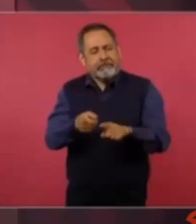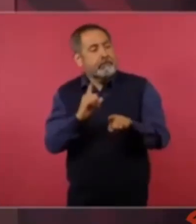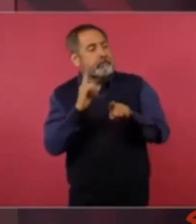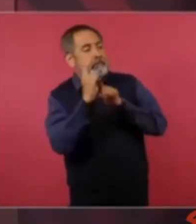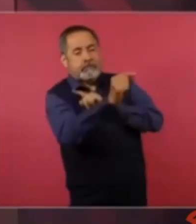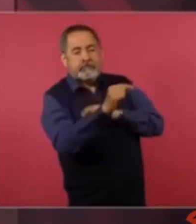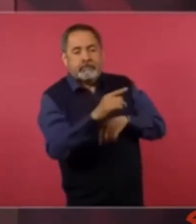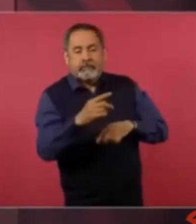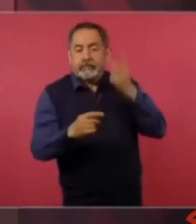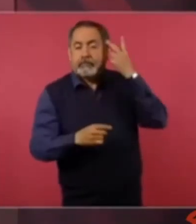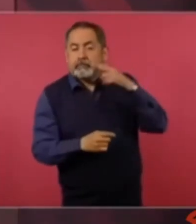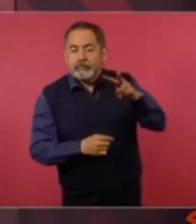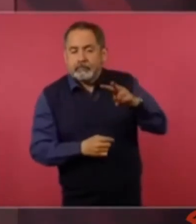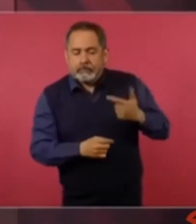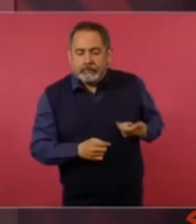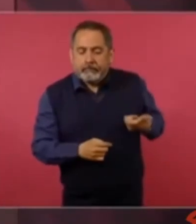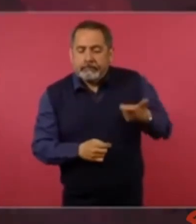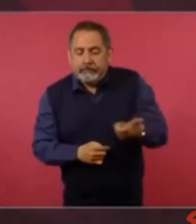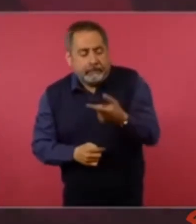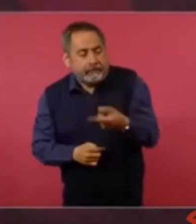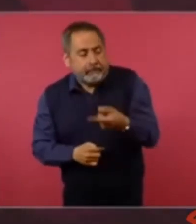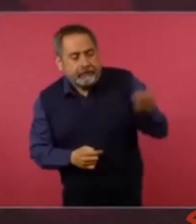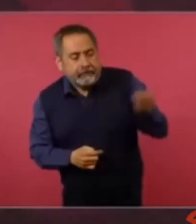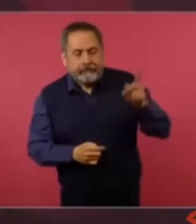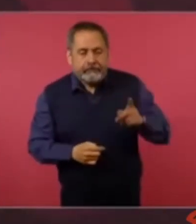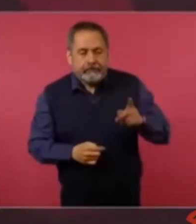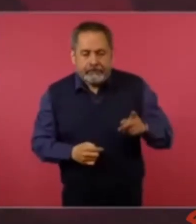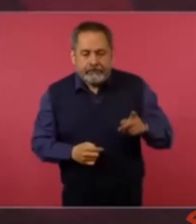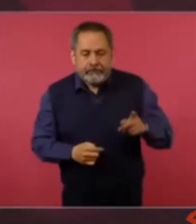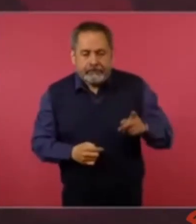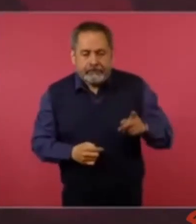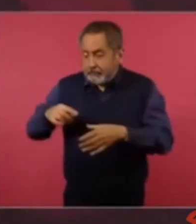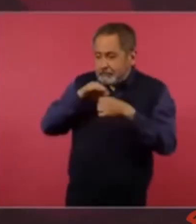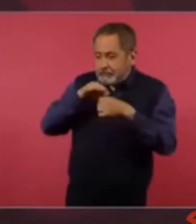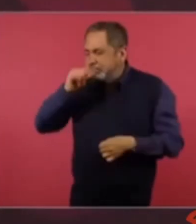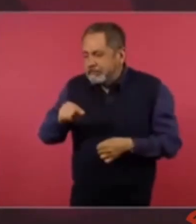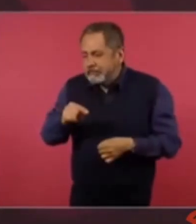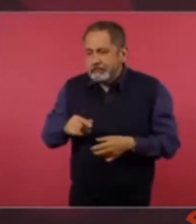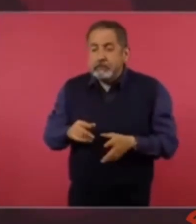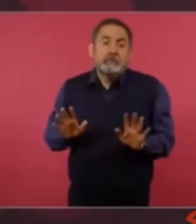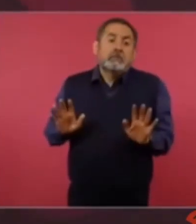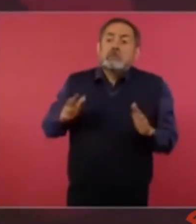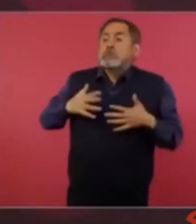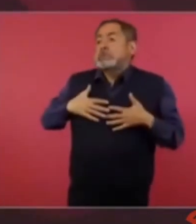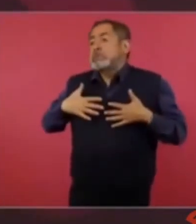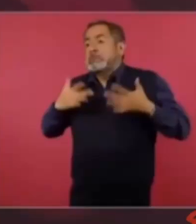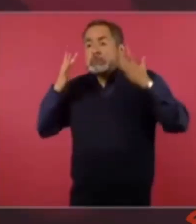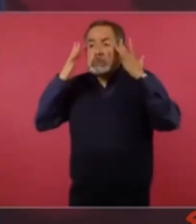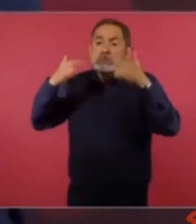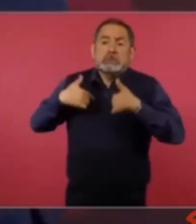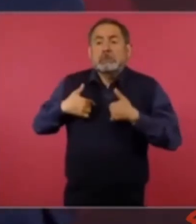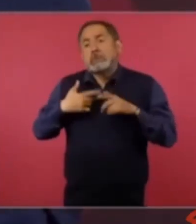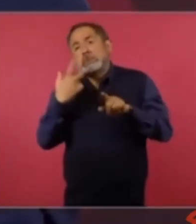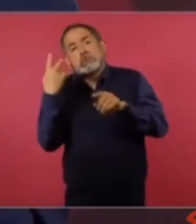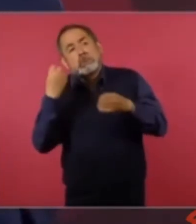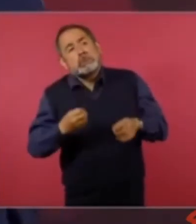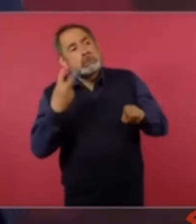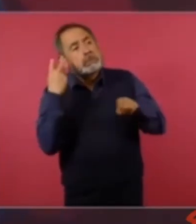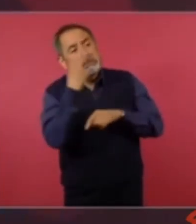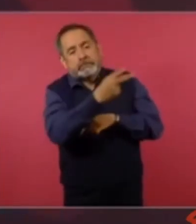Así era. Entonces, ¿qué se necesita en todo? Pues gente